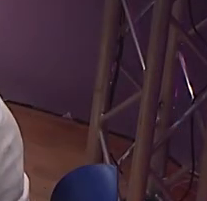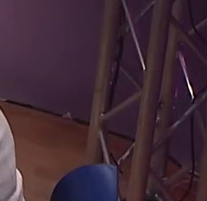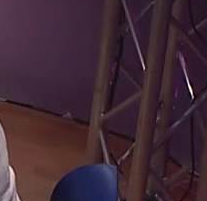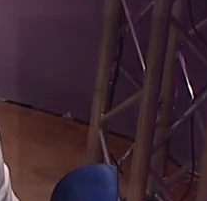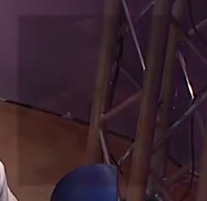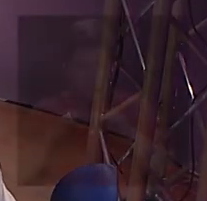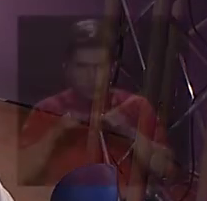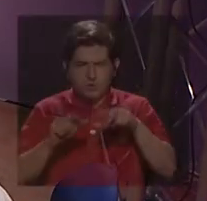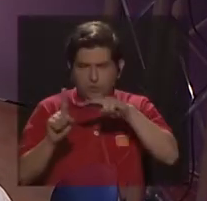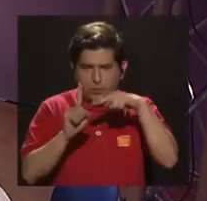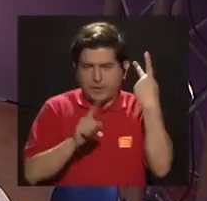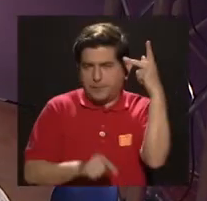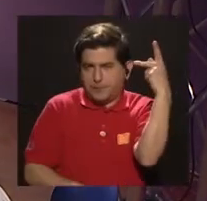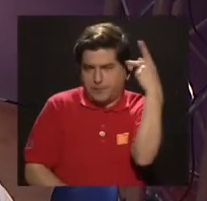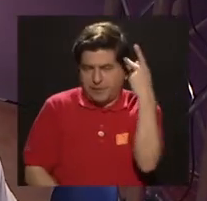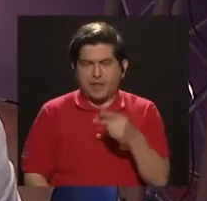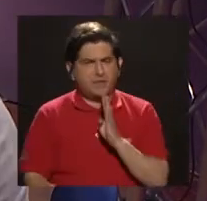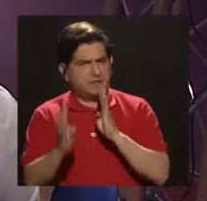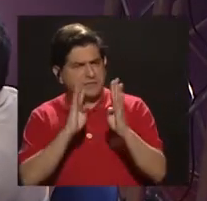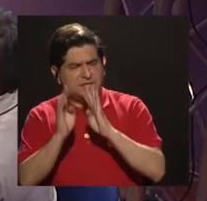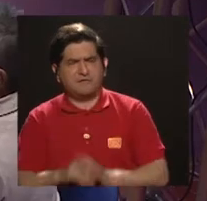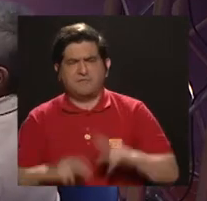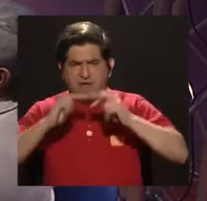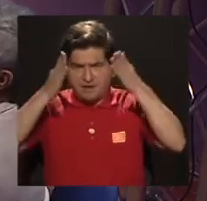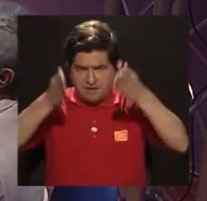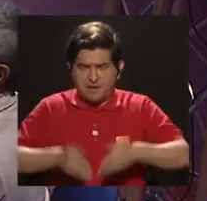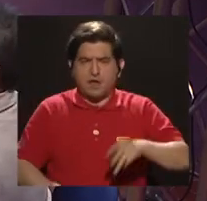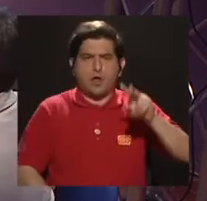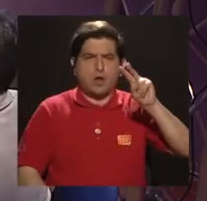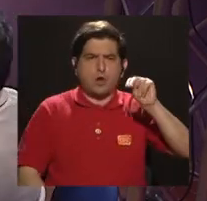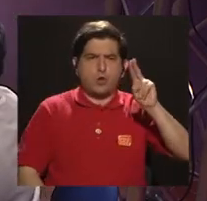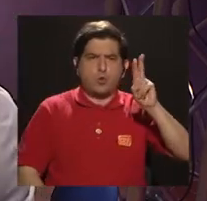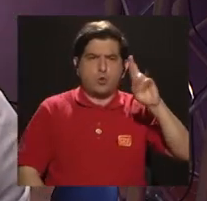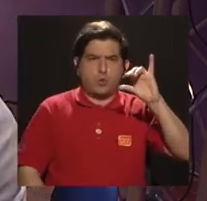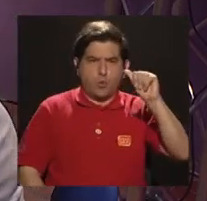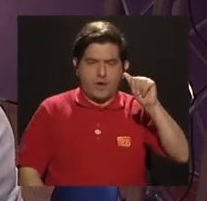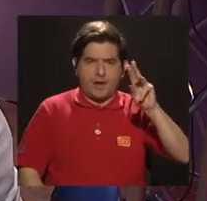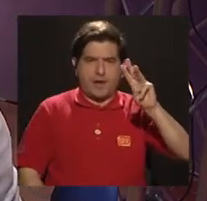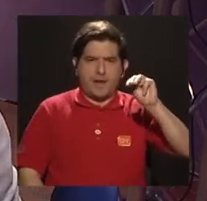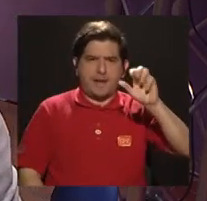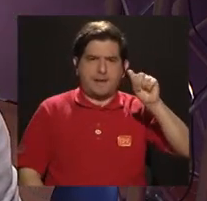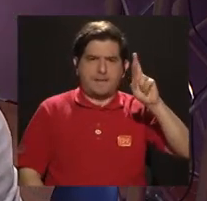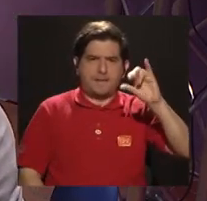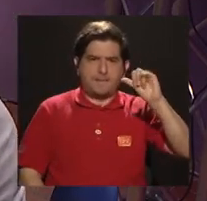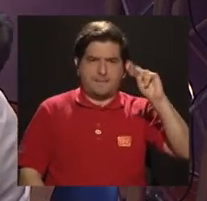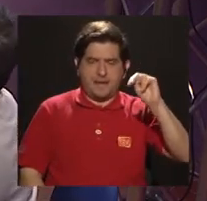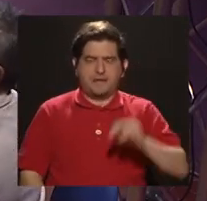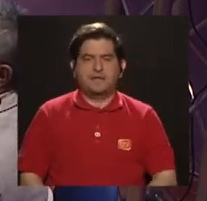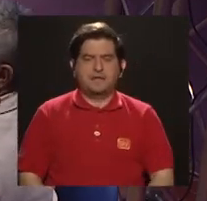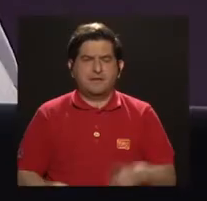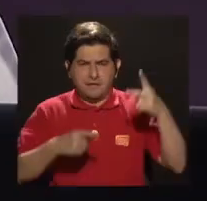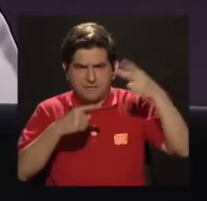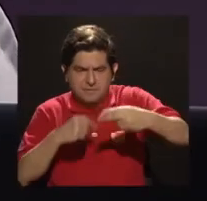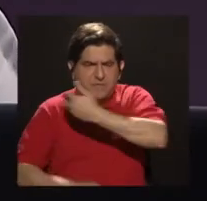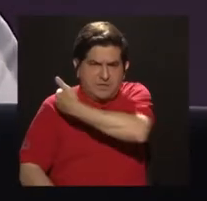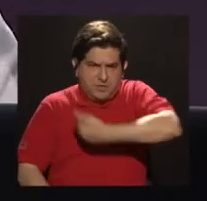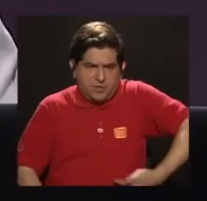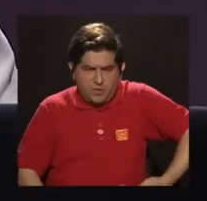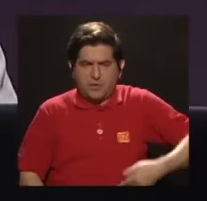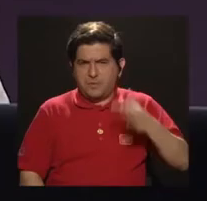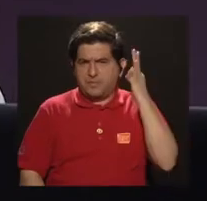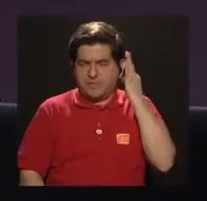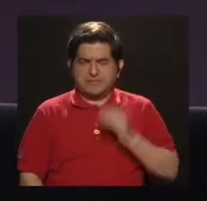continuamos en miradas políticas conversando con la analista nuria marín sobre la destitución de la presidenta dilma rousseff